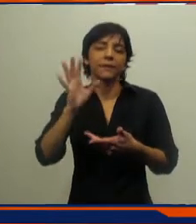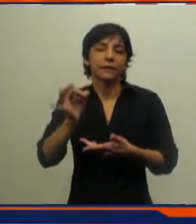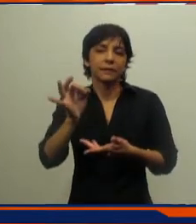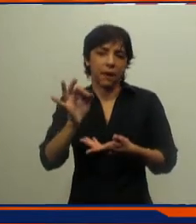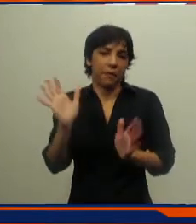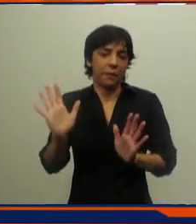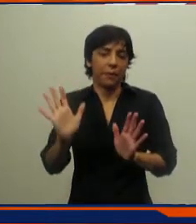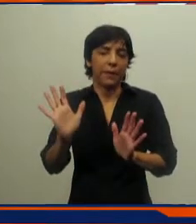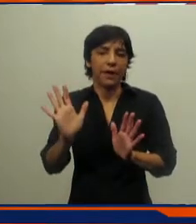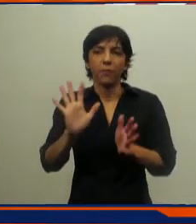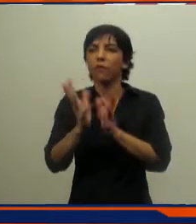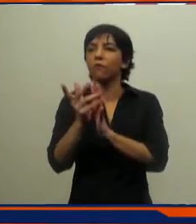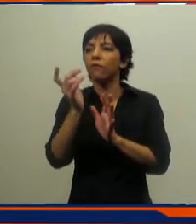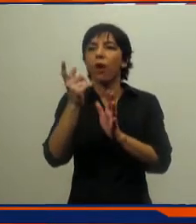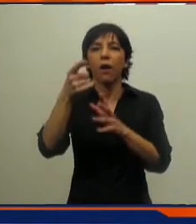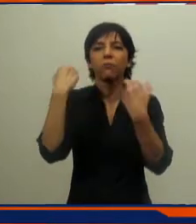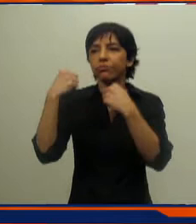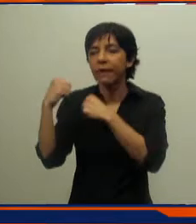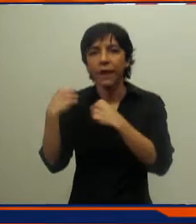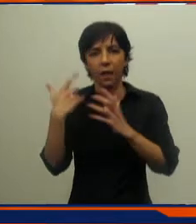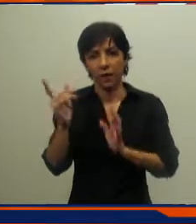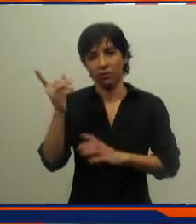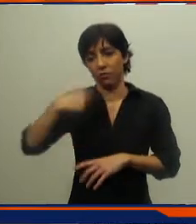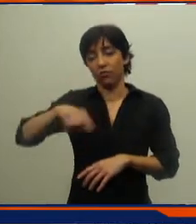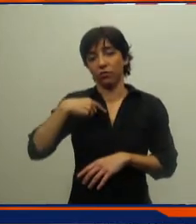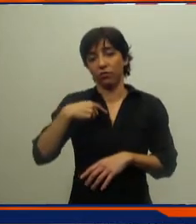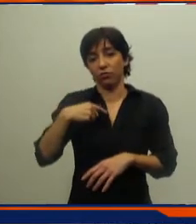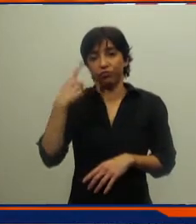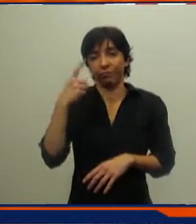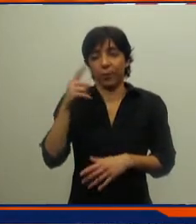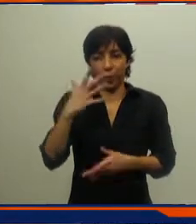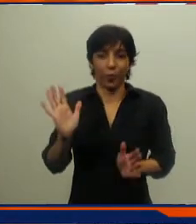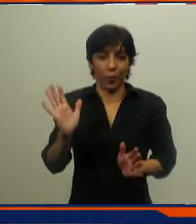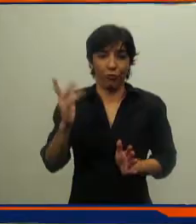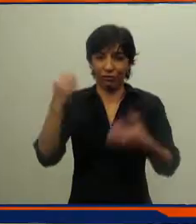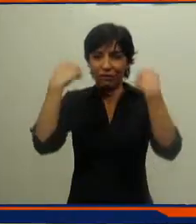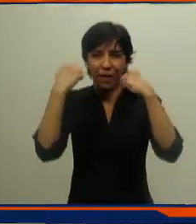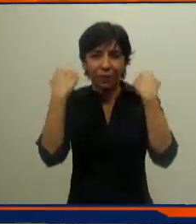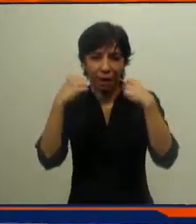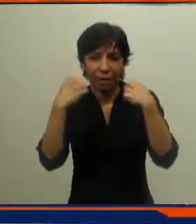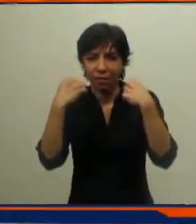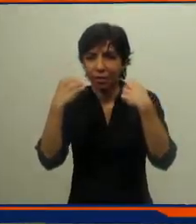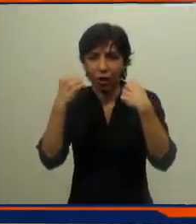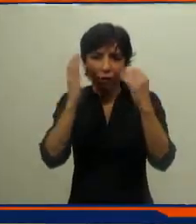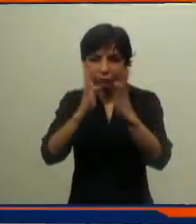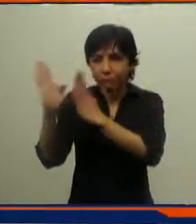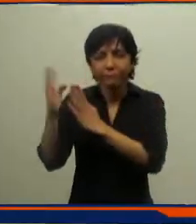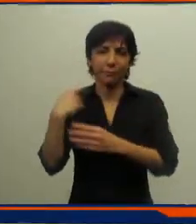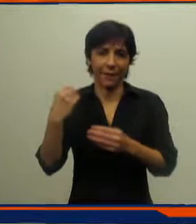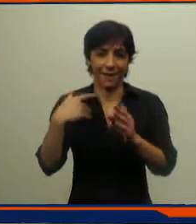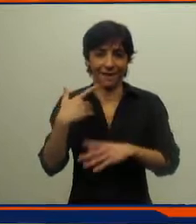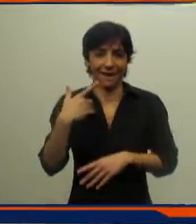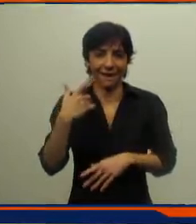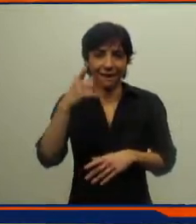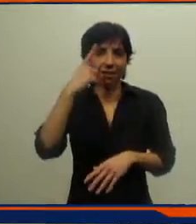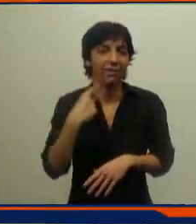que le hicimos hacer para tratar de llegar con ritmo al día 23. La gente se piensa que vamos a jugar